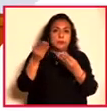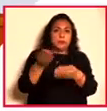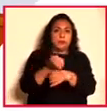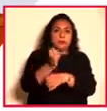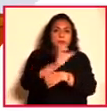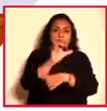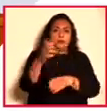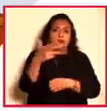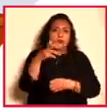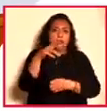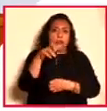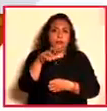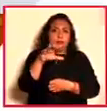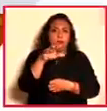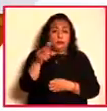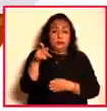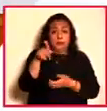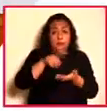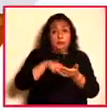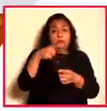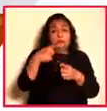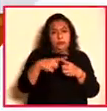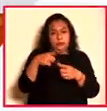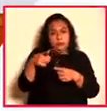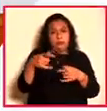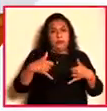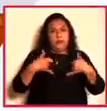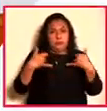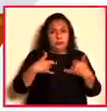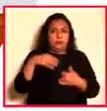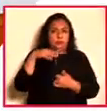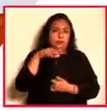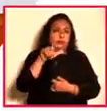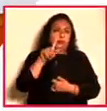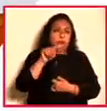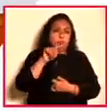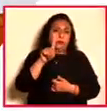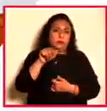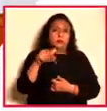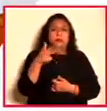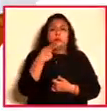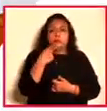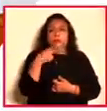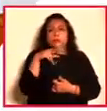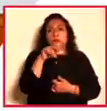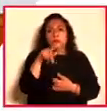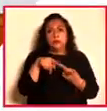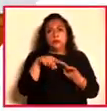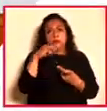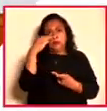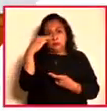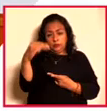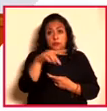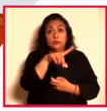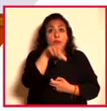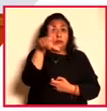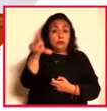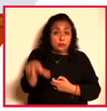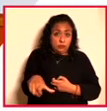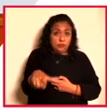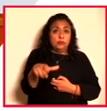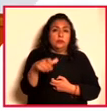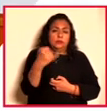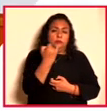Cortés. Entre ellas se encuentra la joven Malintzin, hablante del náhuatl y del maya, posteriormente del